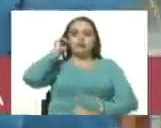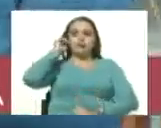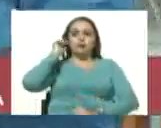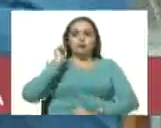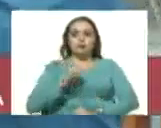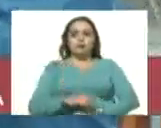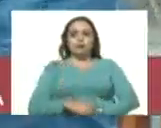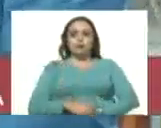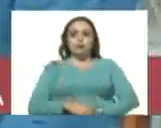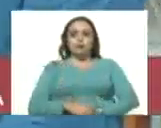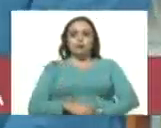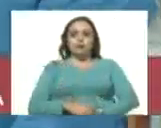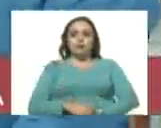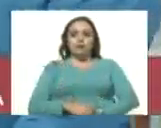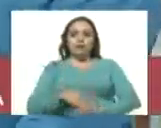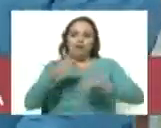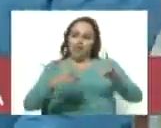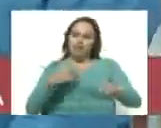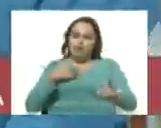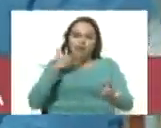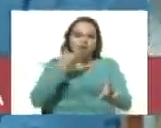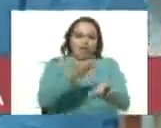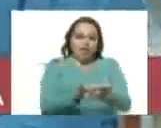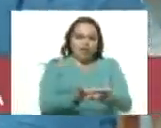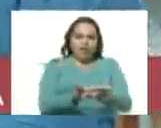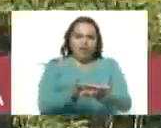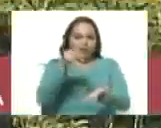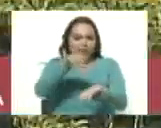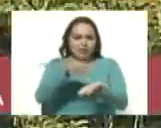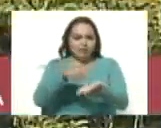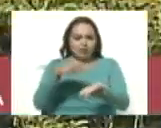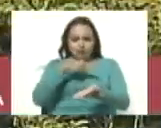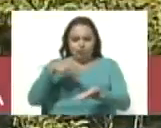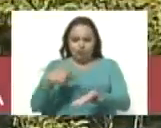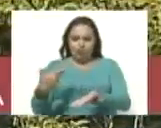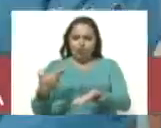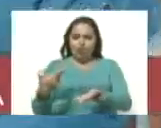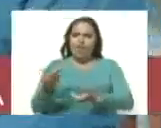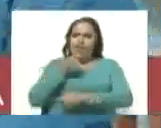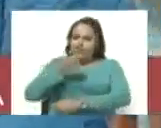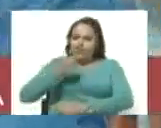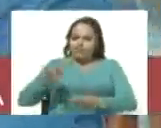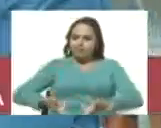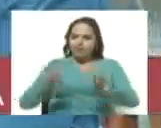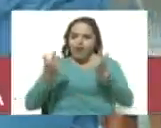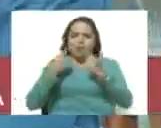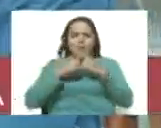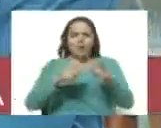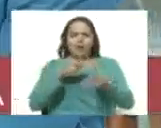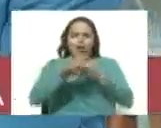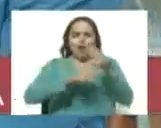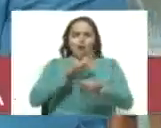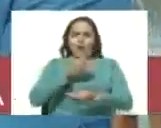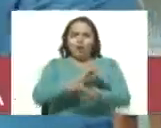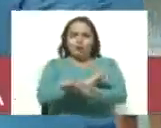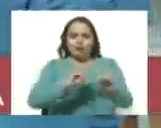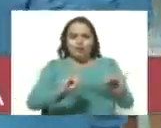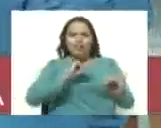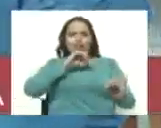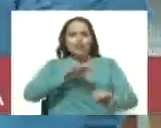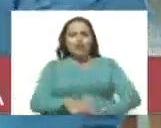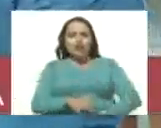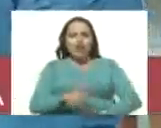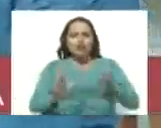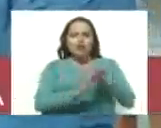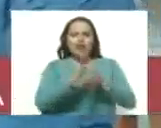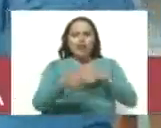de verdad agradezco la deferencia que he tenido con nosotros y le preguntará usted cómo cree usted que va a concluir esta historia de la revolución bolivariana